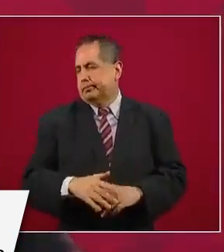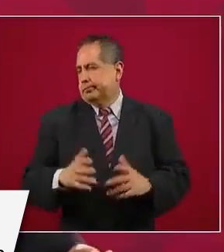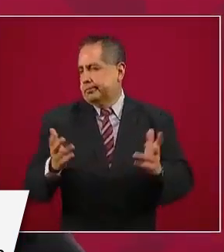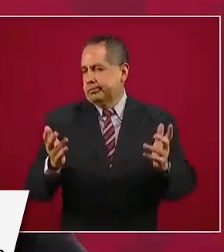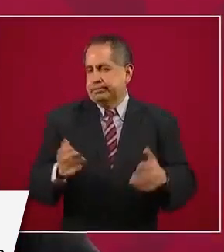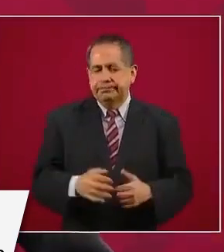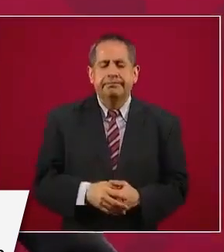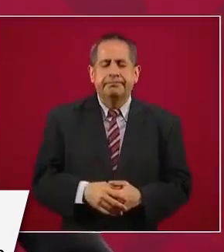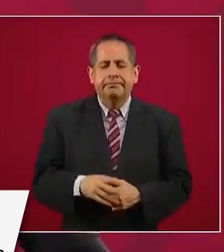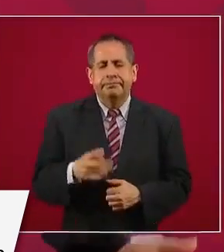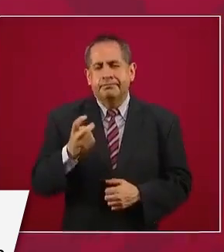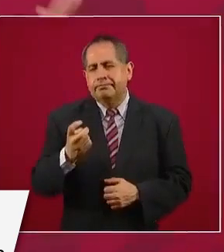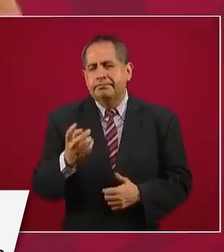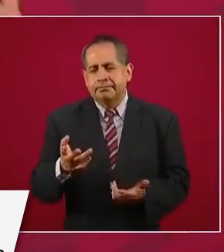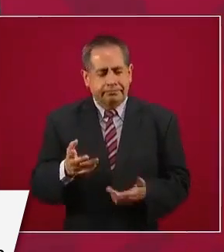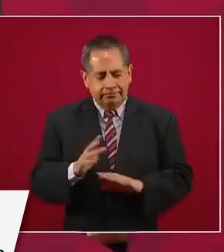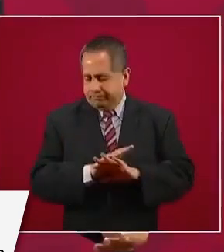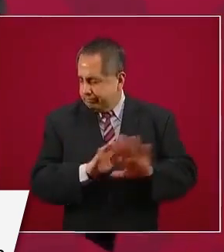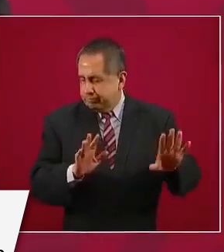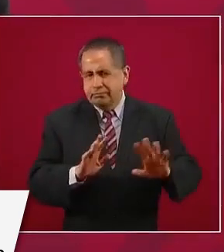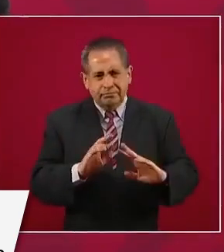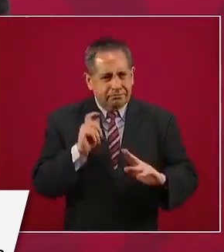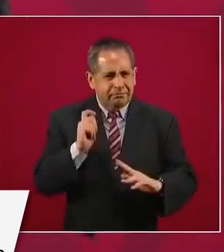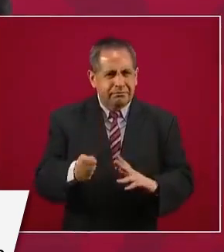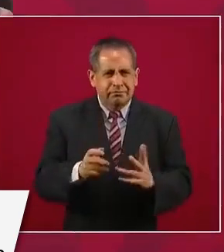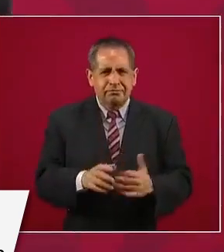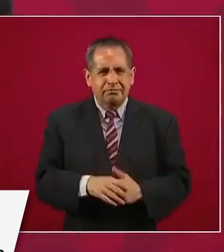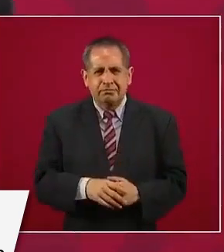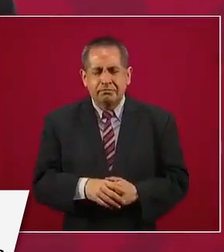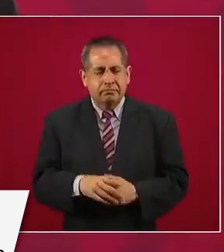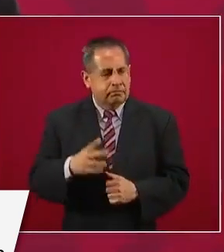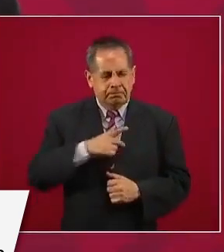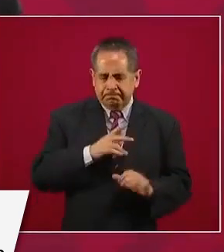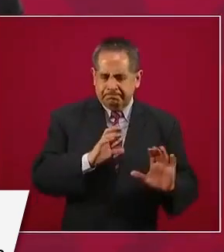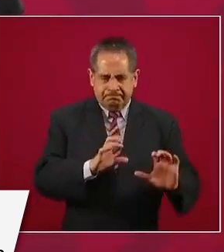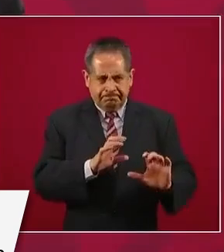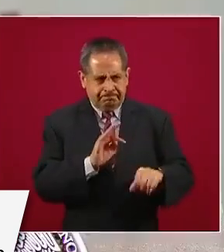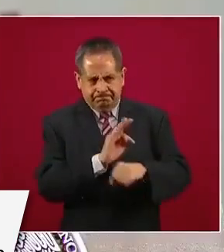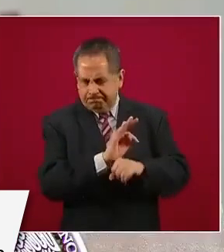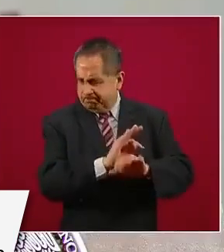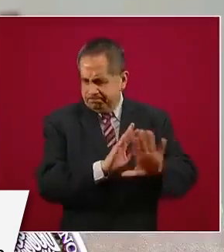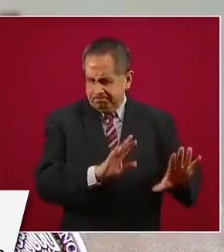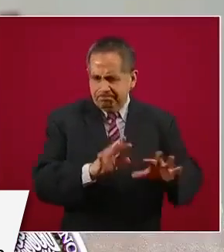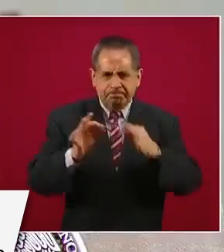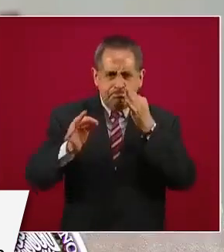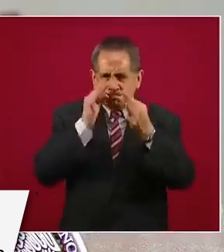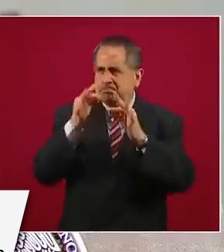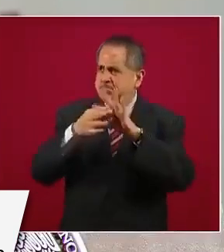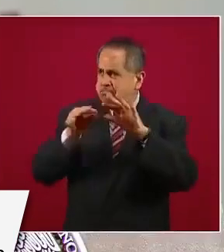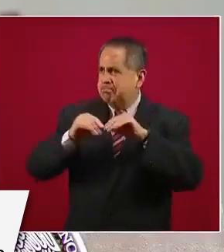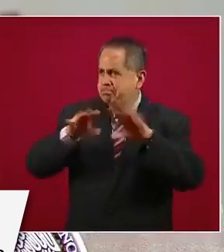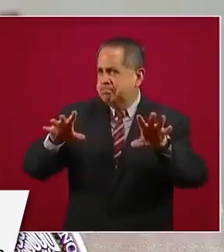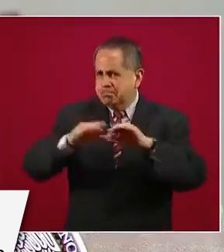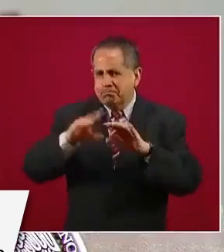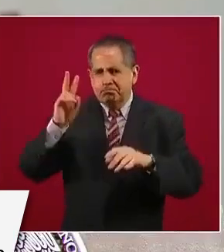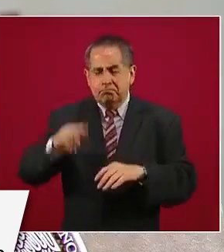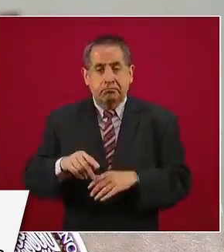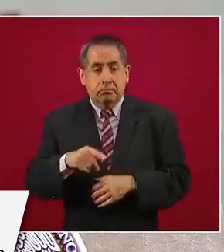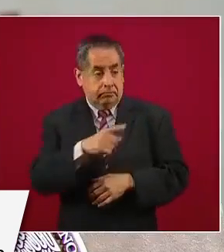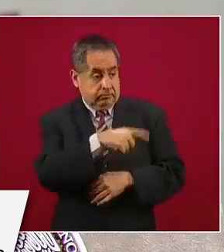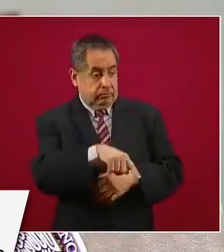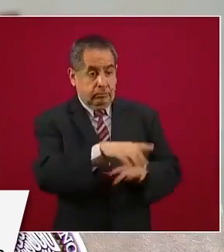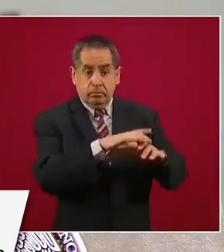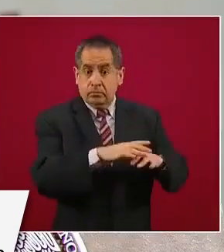Entonces, tenemos que estarlos enfrentando y la han emprendido